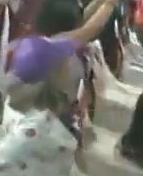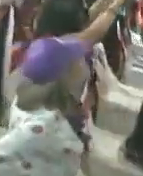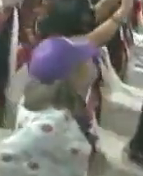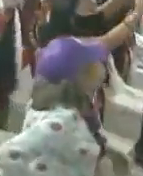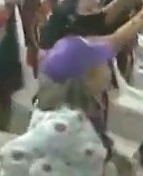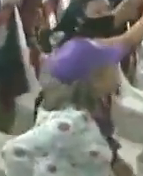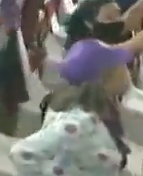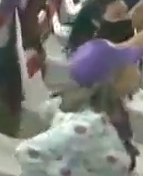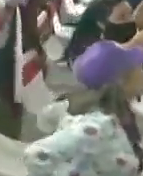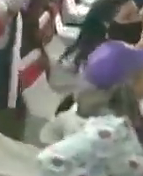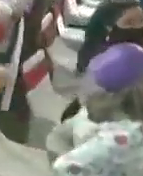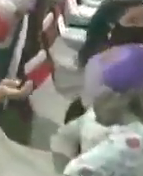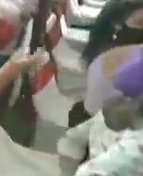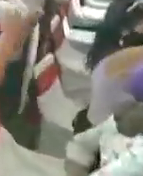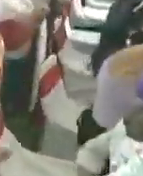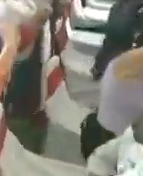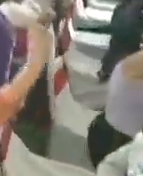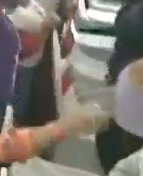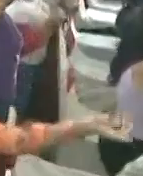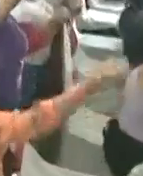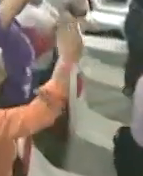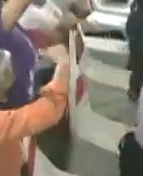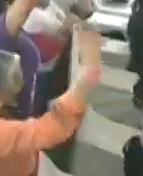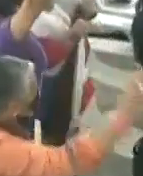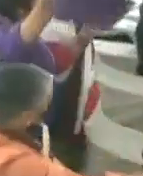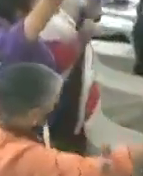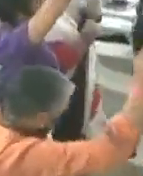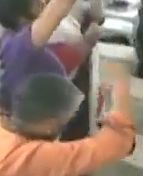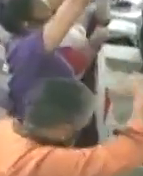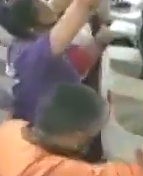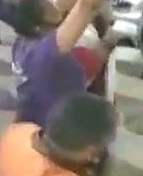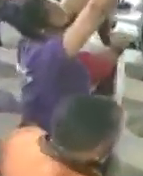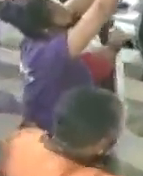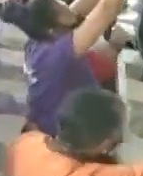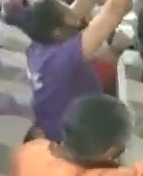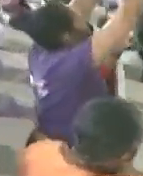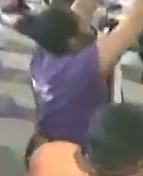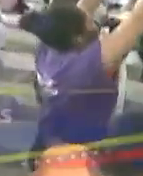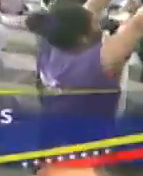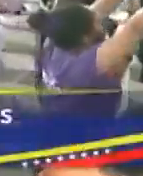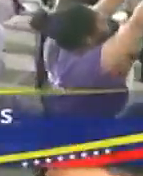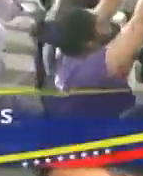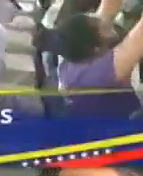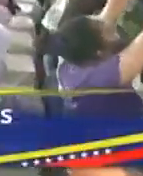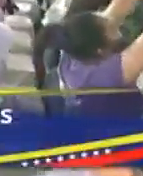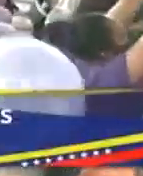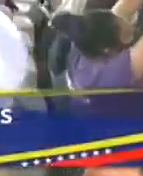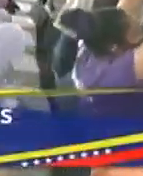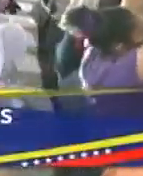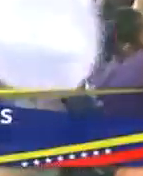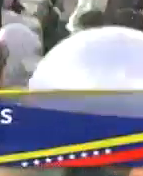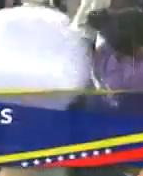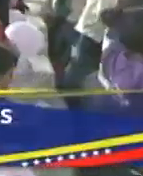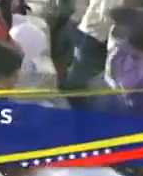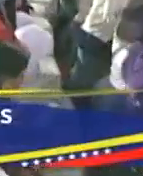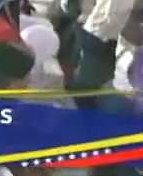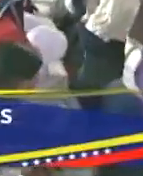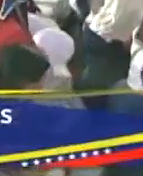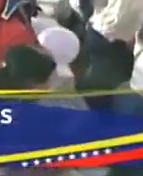matria. Escuchamos este ambiente de alegría con consignas que vienen a reflejar todo lo que ha